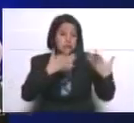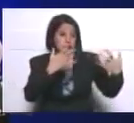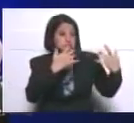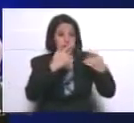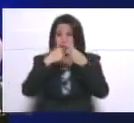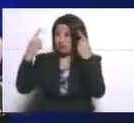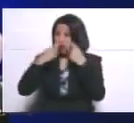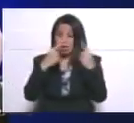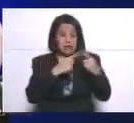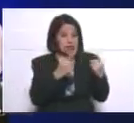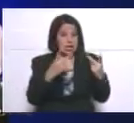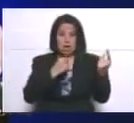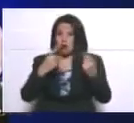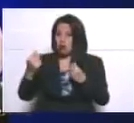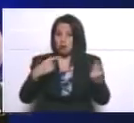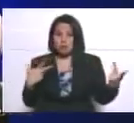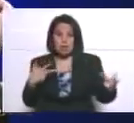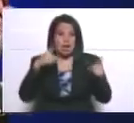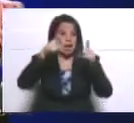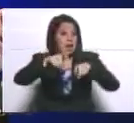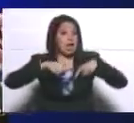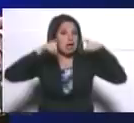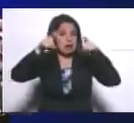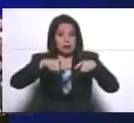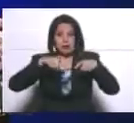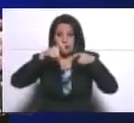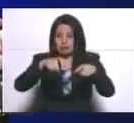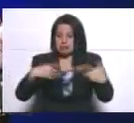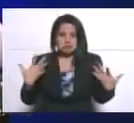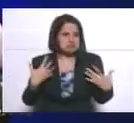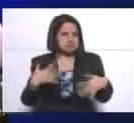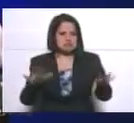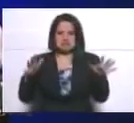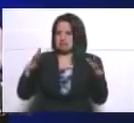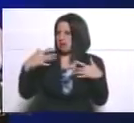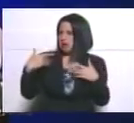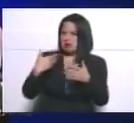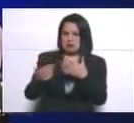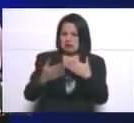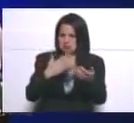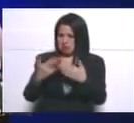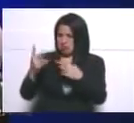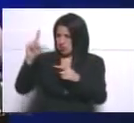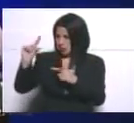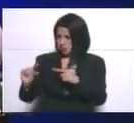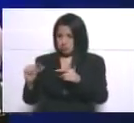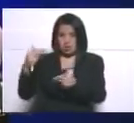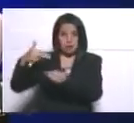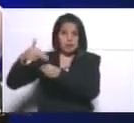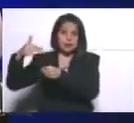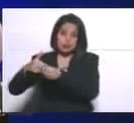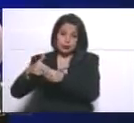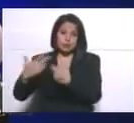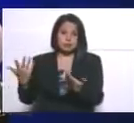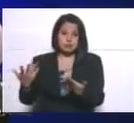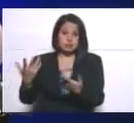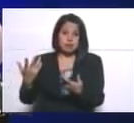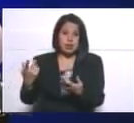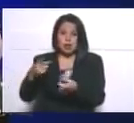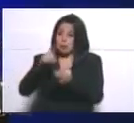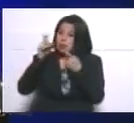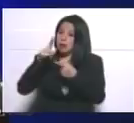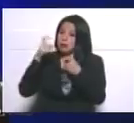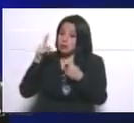la economía, por ejemplo, en el área agrícola, no nos hubiese impactado tanto a nivel de los ingresos y del presupuesto nacional para la inversión